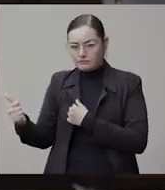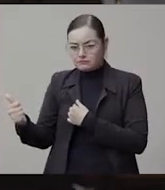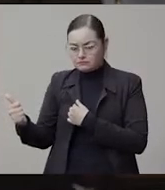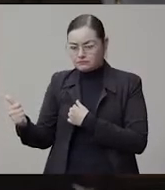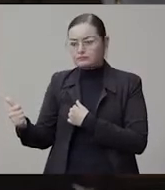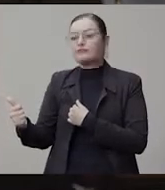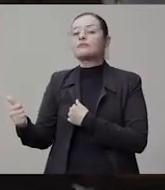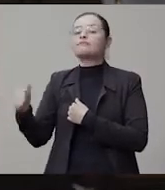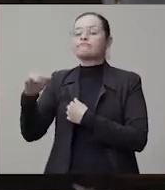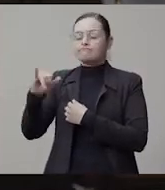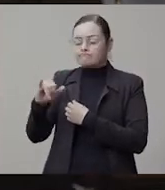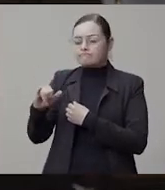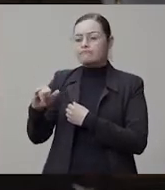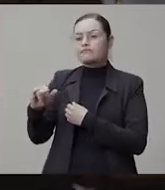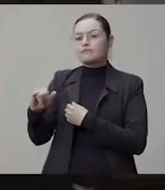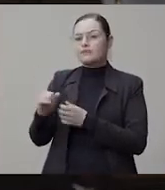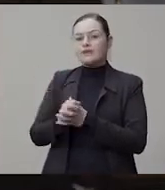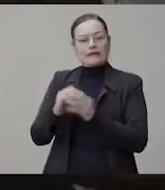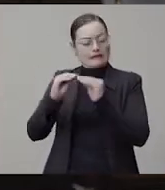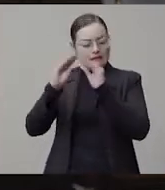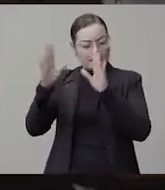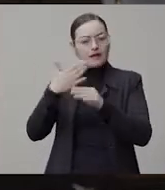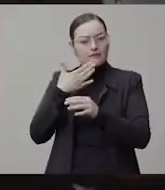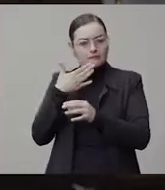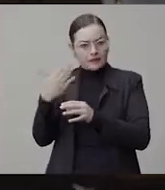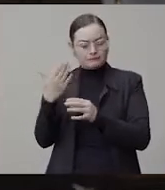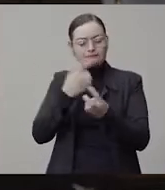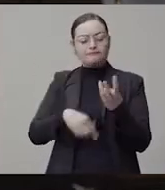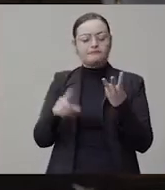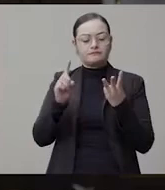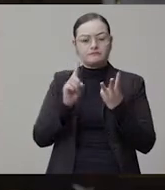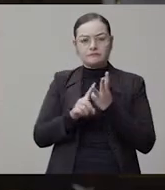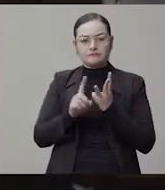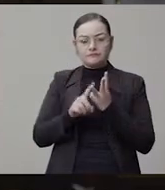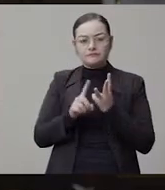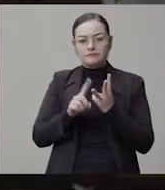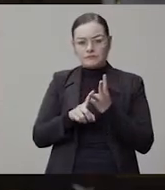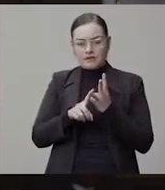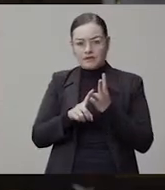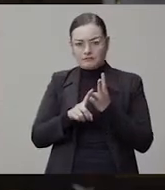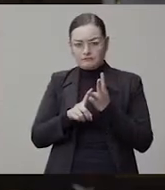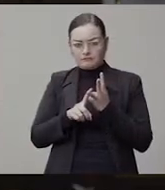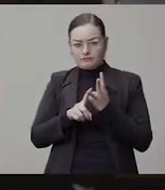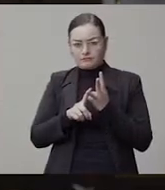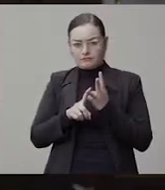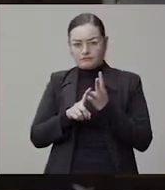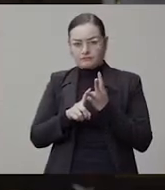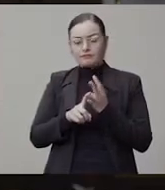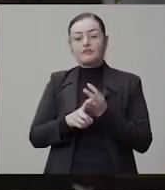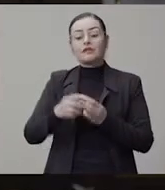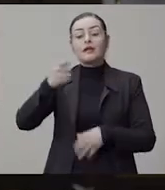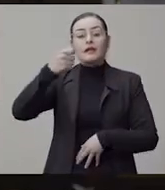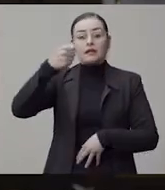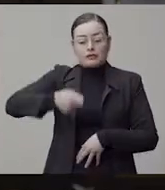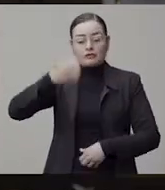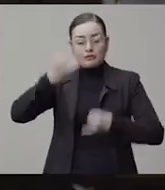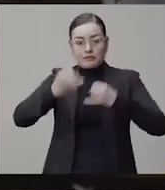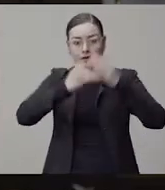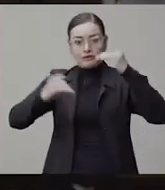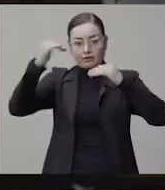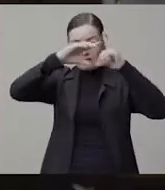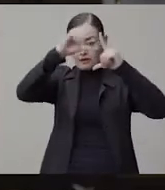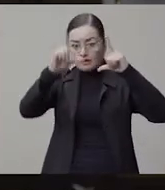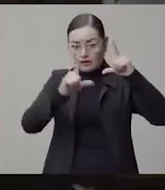y también el funcionamiento interno del propio congreso tercero por último la corte